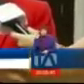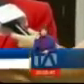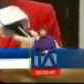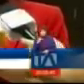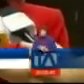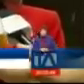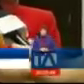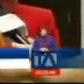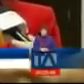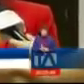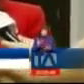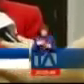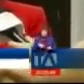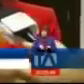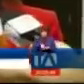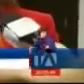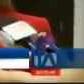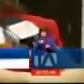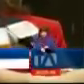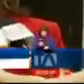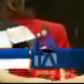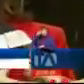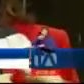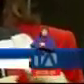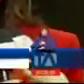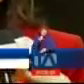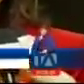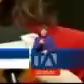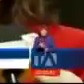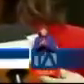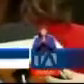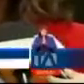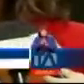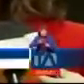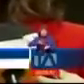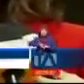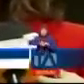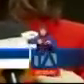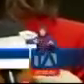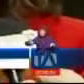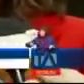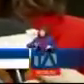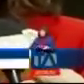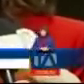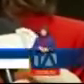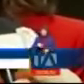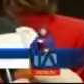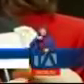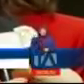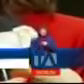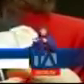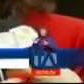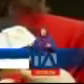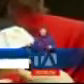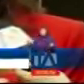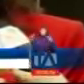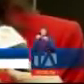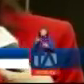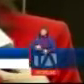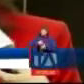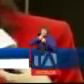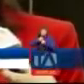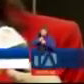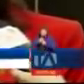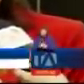una medida de un juez en donde nos pedían separarlo del pabellón de máxima seguridad para mandarlo a